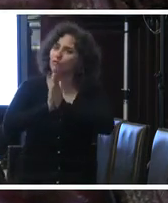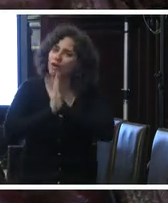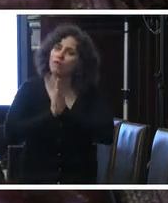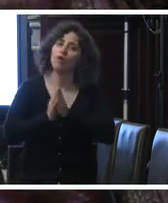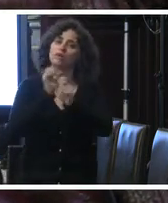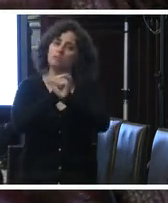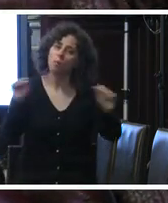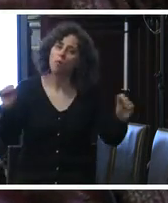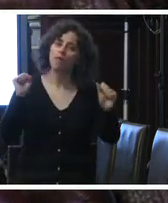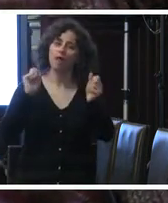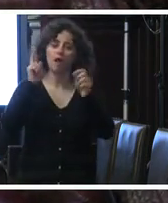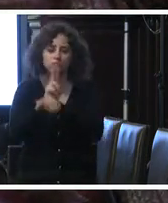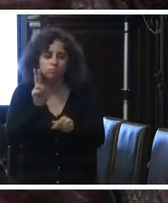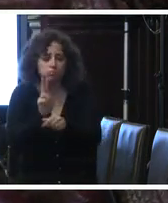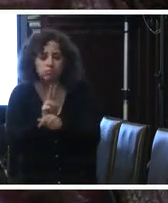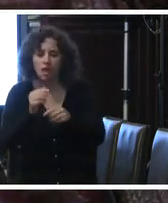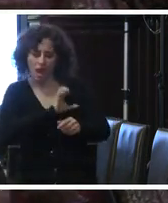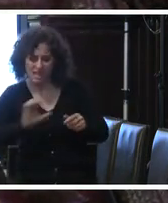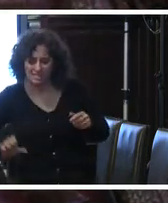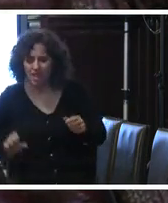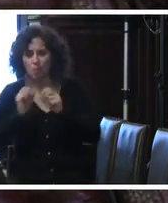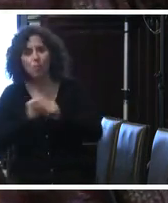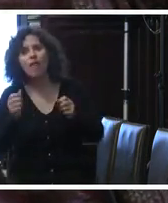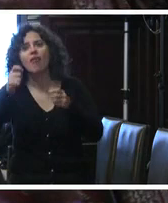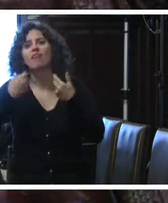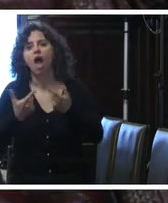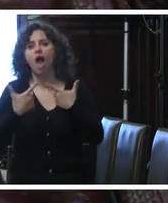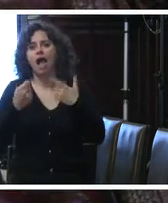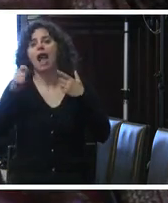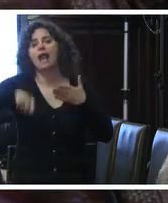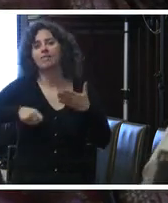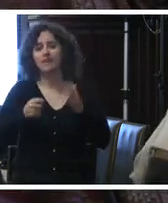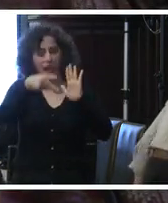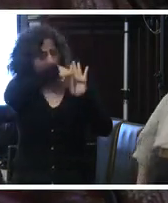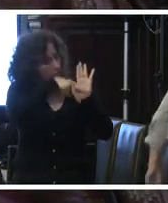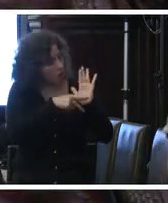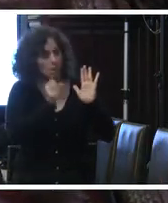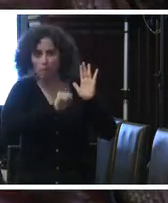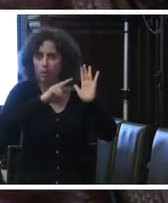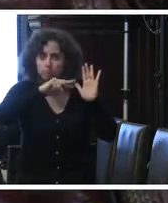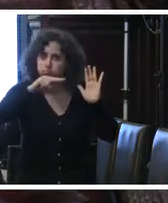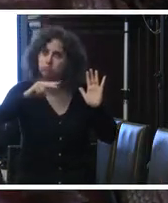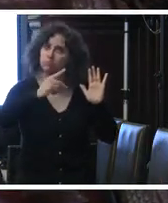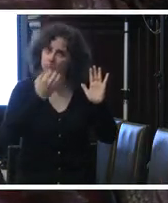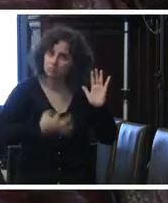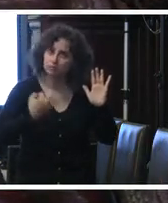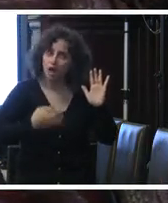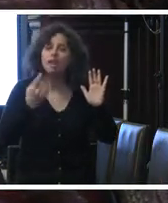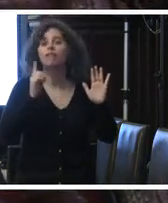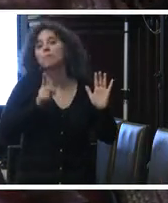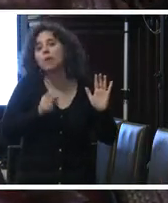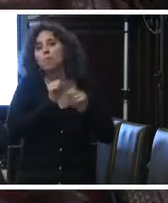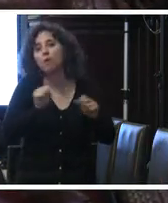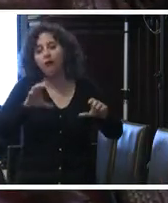pueda seguir monitoreando a nuestros estados para garantizar más bien que esas normas, esas políticas puedan seguir vigentes y